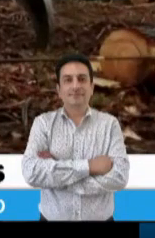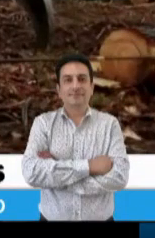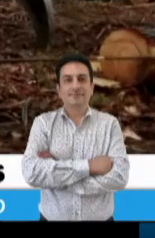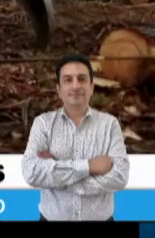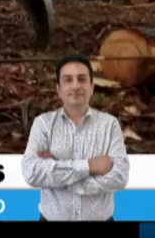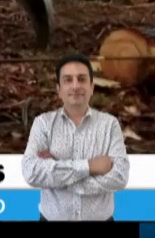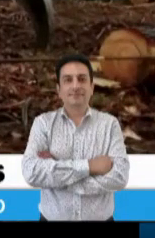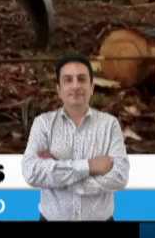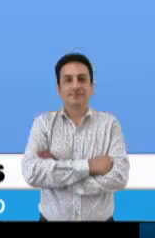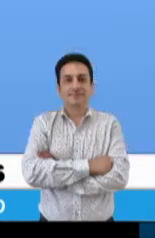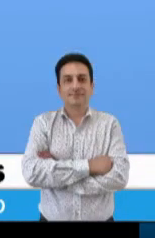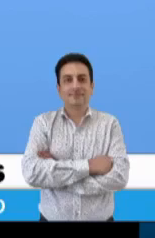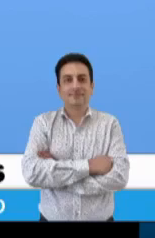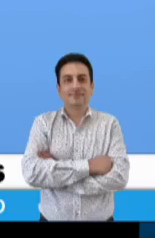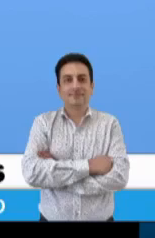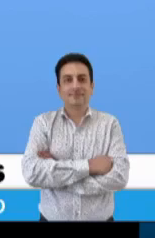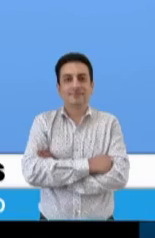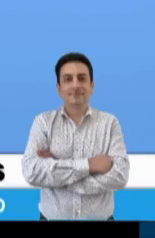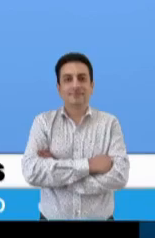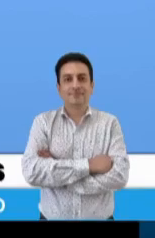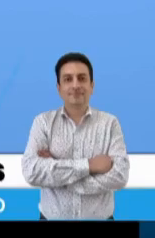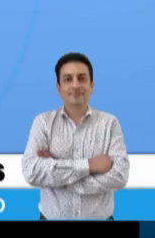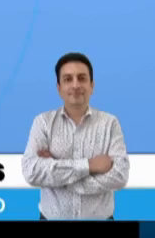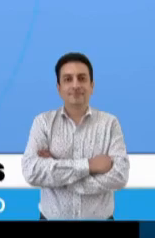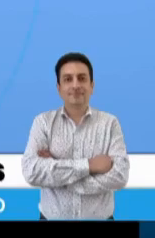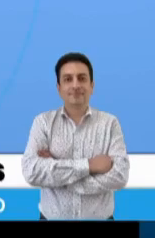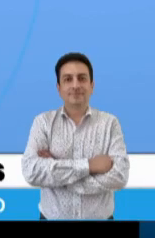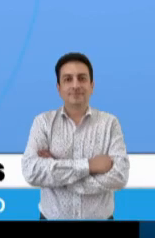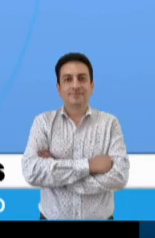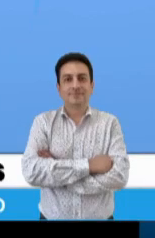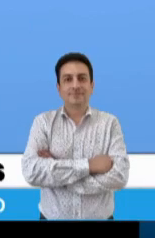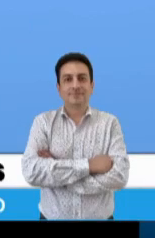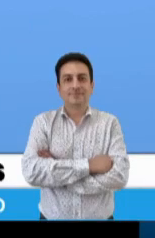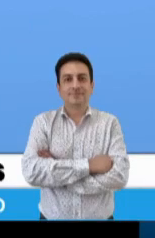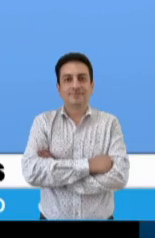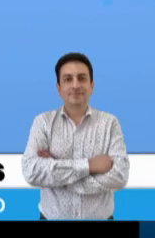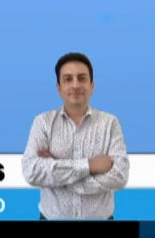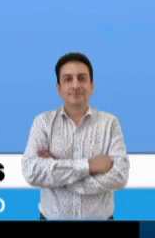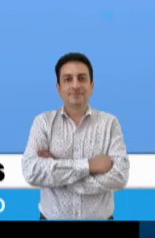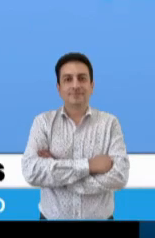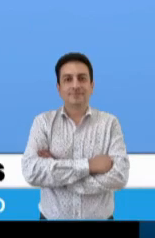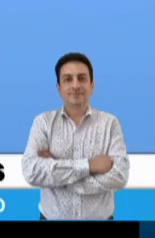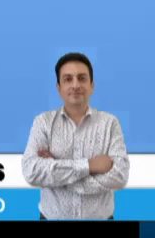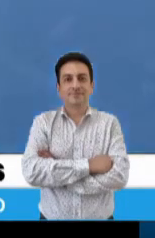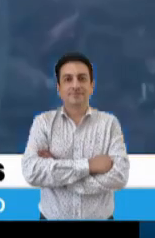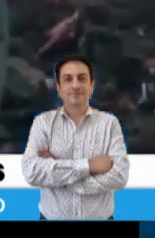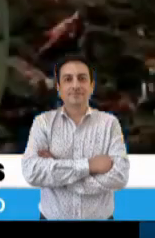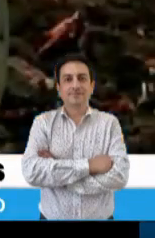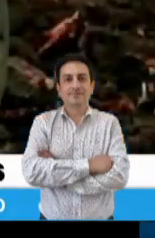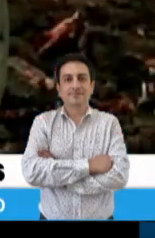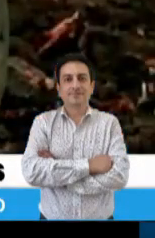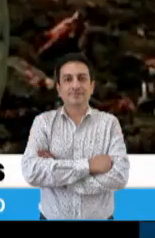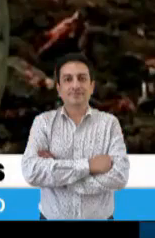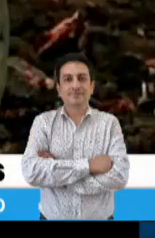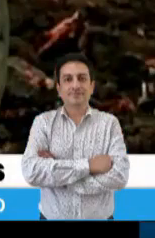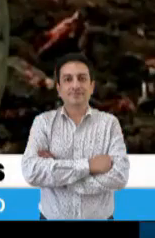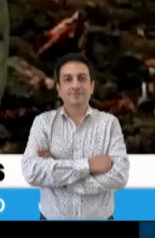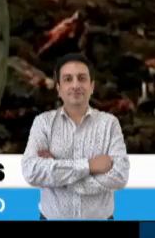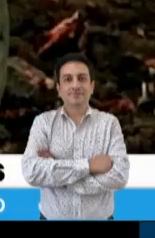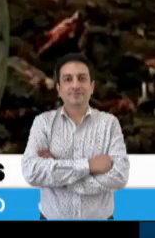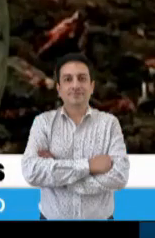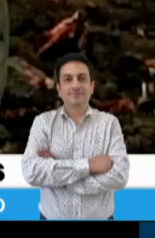la Policía de Investigaciones están en estos momentos en desplazamiento hacia el lugar por instrucciones del